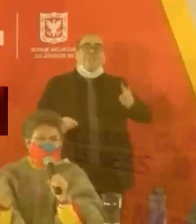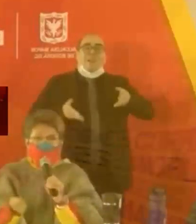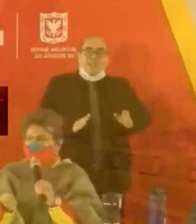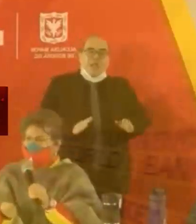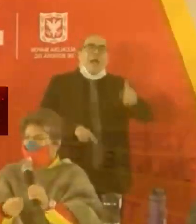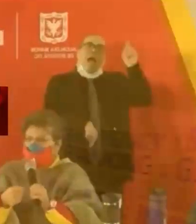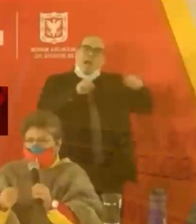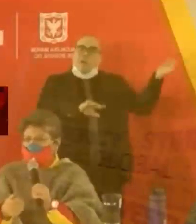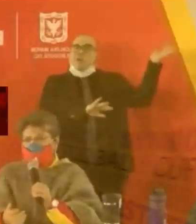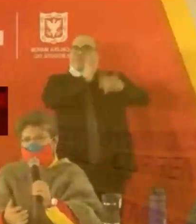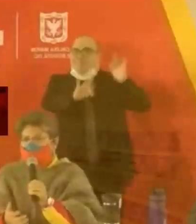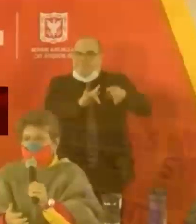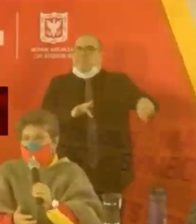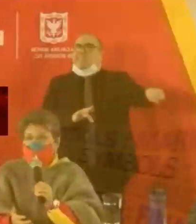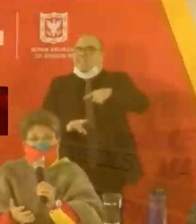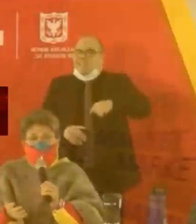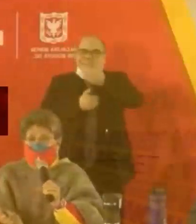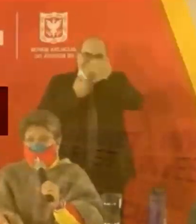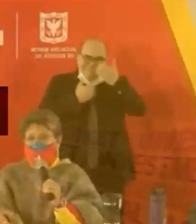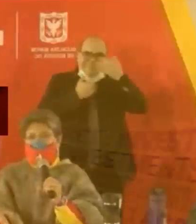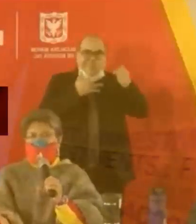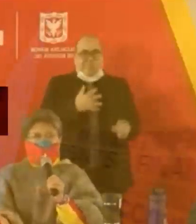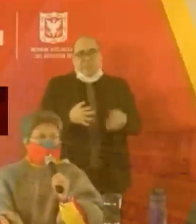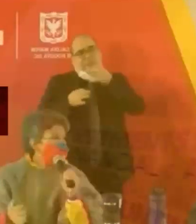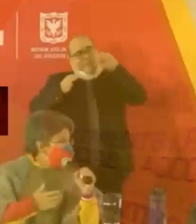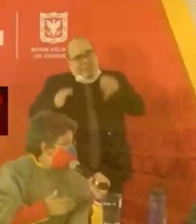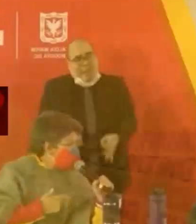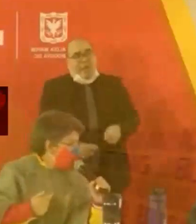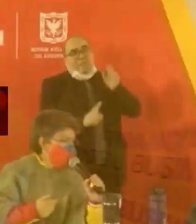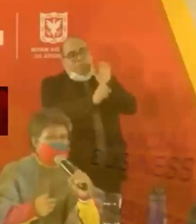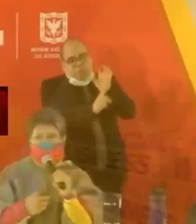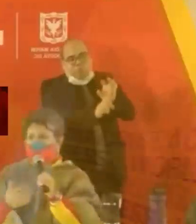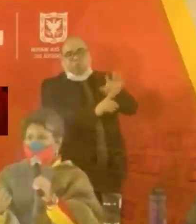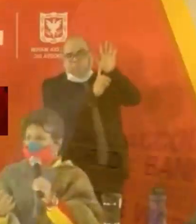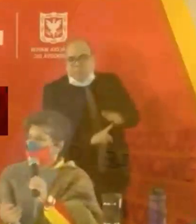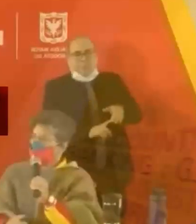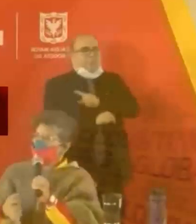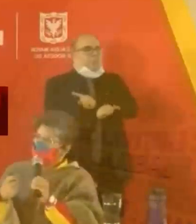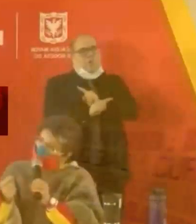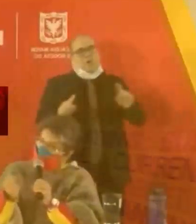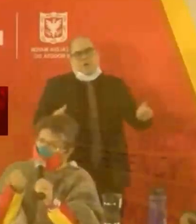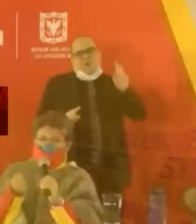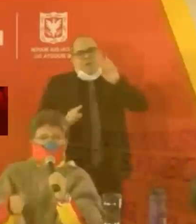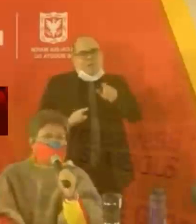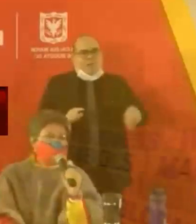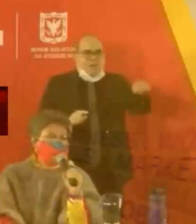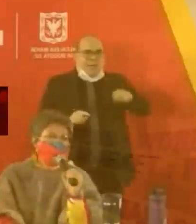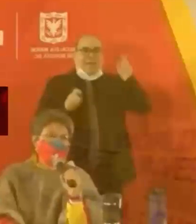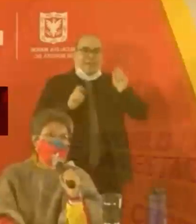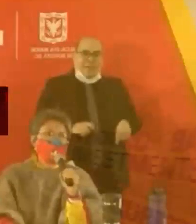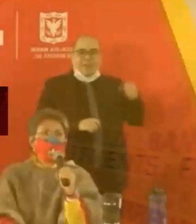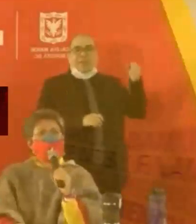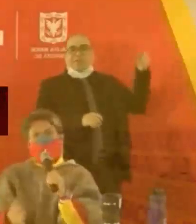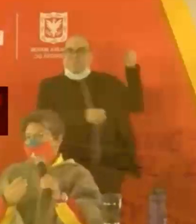por parte de una comunidad que ya tiene casi 5 millones de venezolanos fuera del país. Dos, en este caso, si la alcaldesa en algún momento